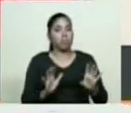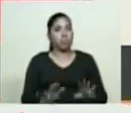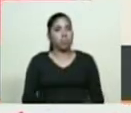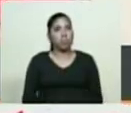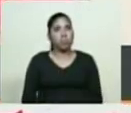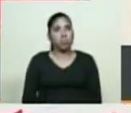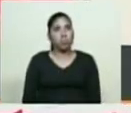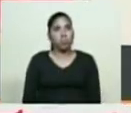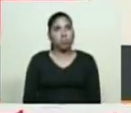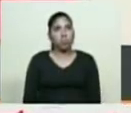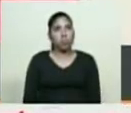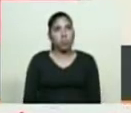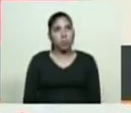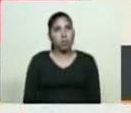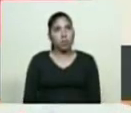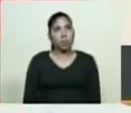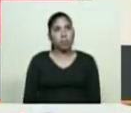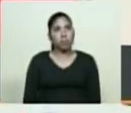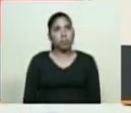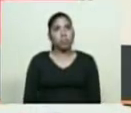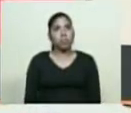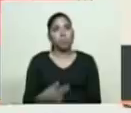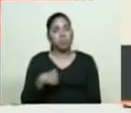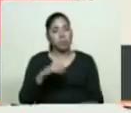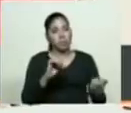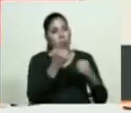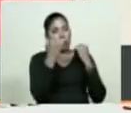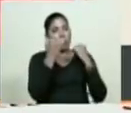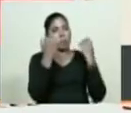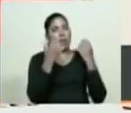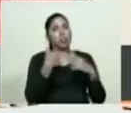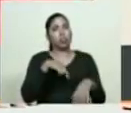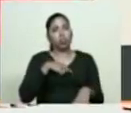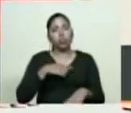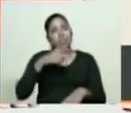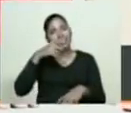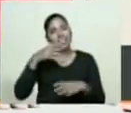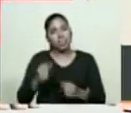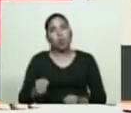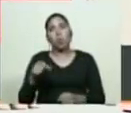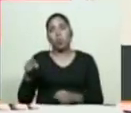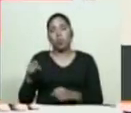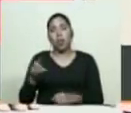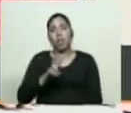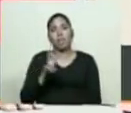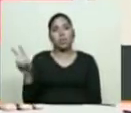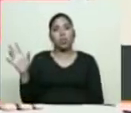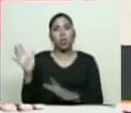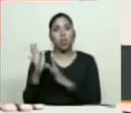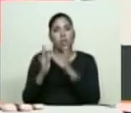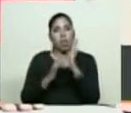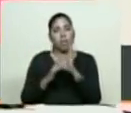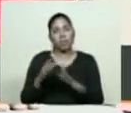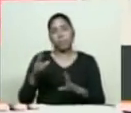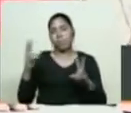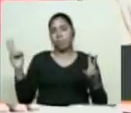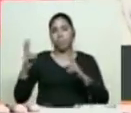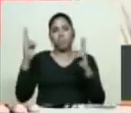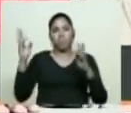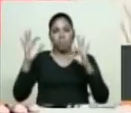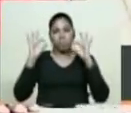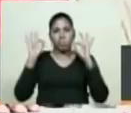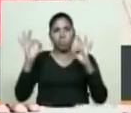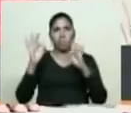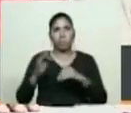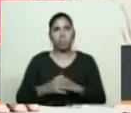Nosotros no nos vamos a caer mentiras, nosotros nos sentamos, revisamos, por eso estamos seguros que el 22 de abril vamos a ganar una victoria extraordinaria